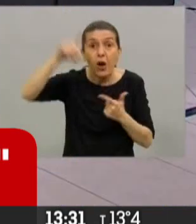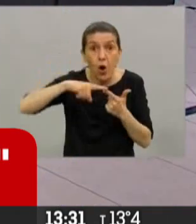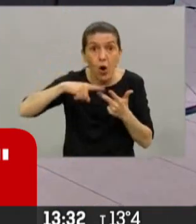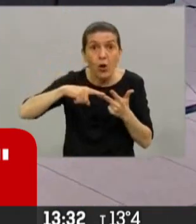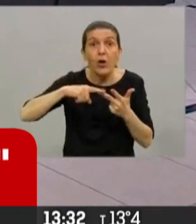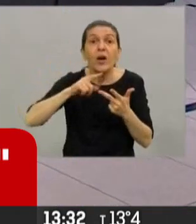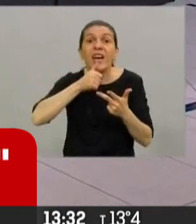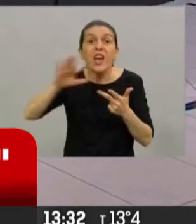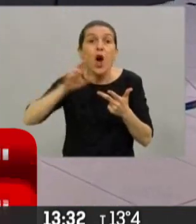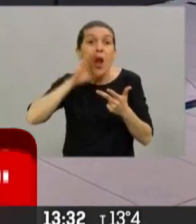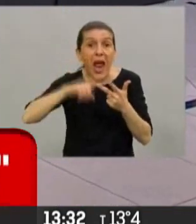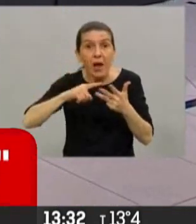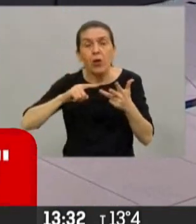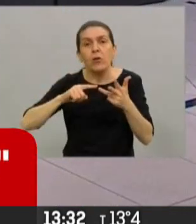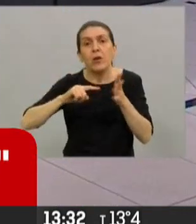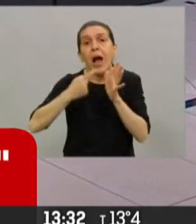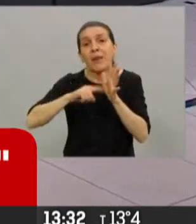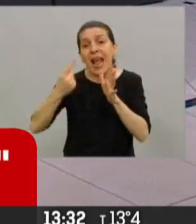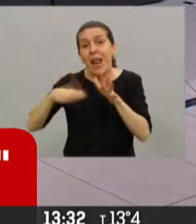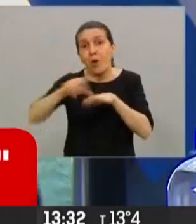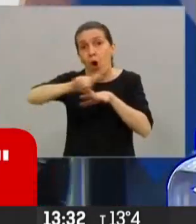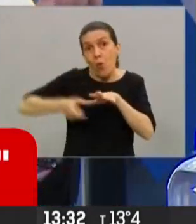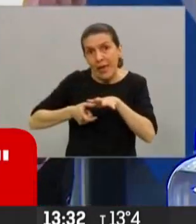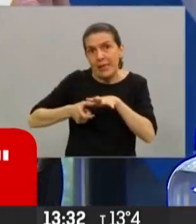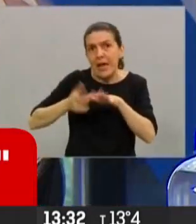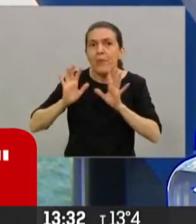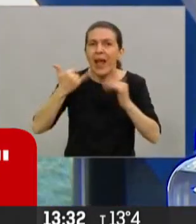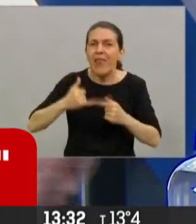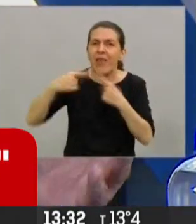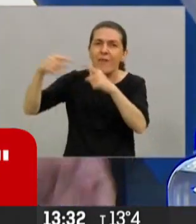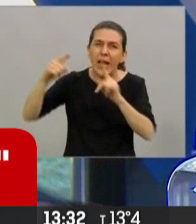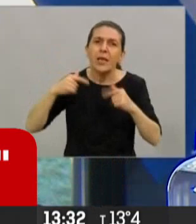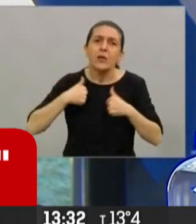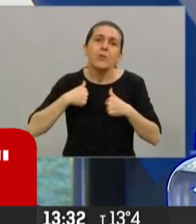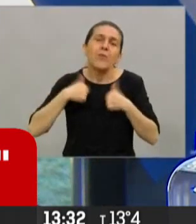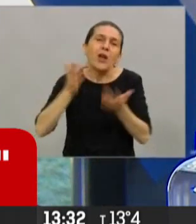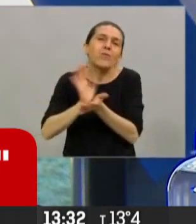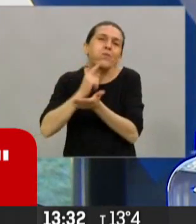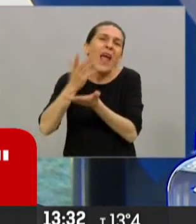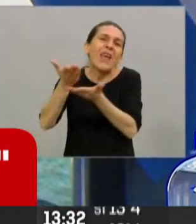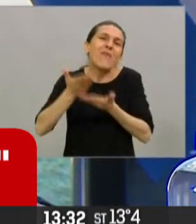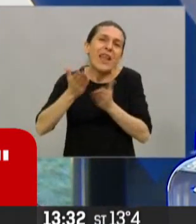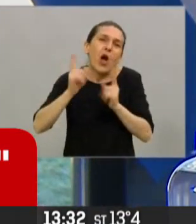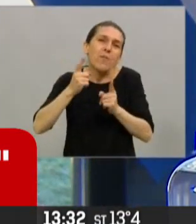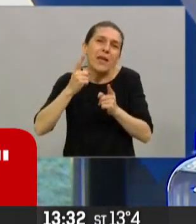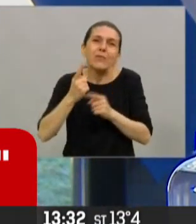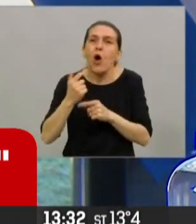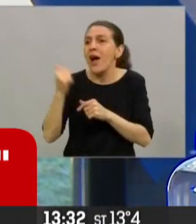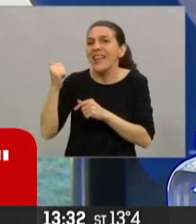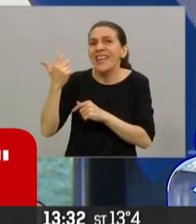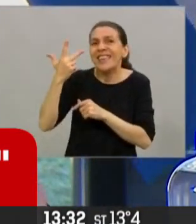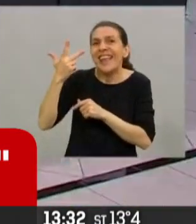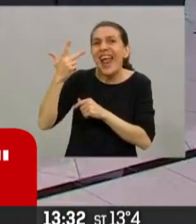está viviendo Río Negro. Yo por eso invité que a la distancia, pero cerca, como siempre, los tres